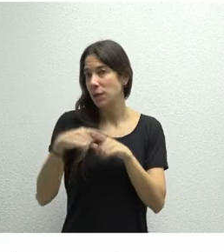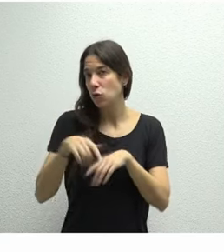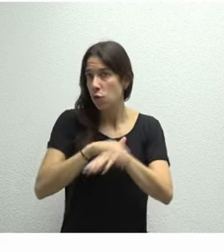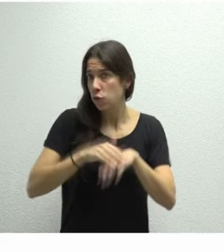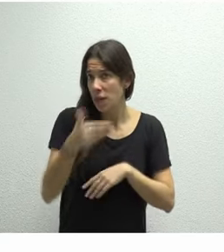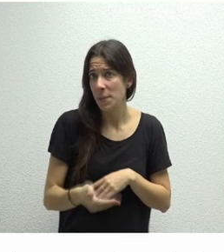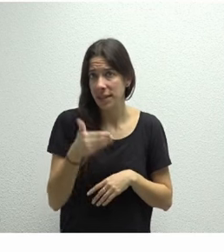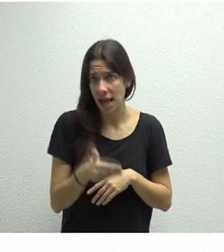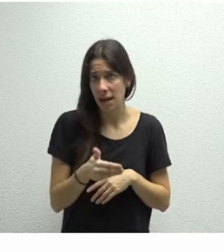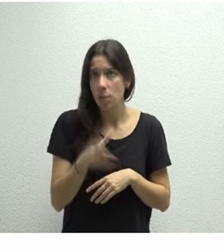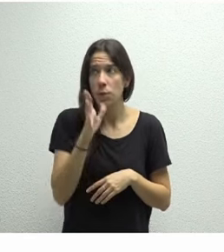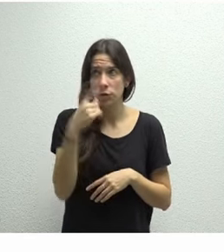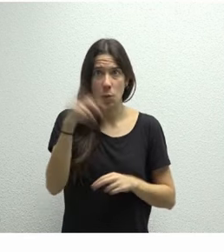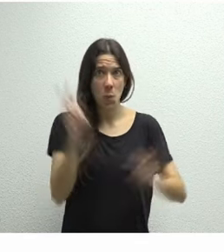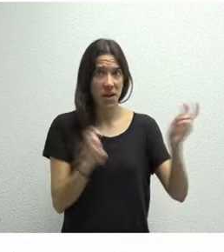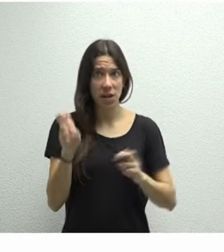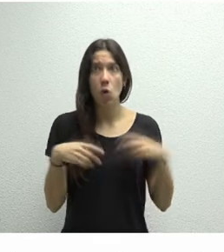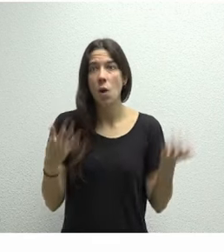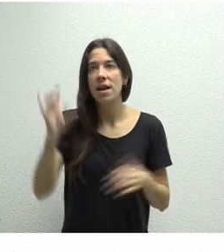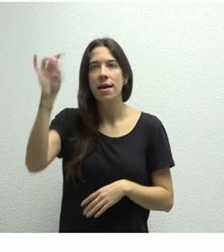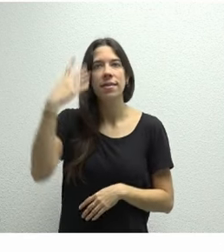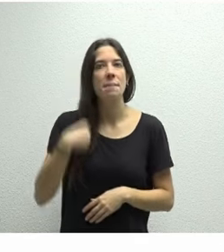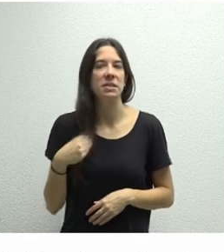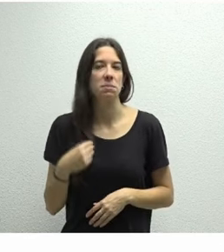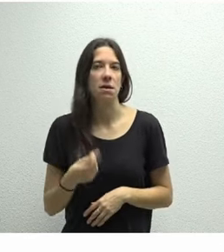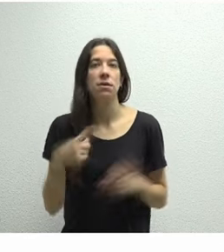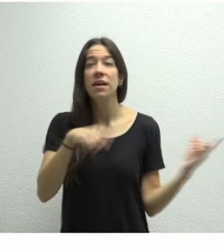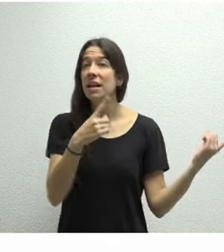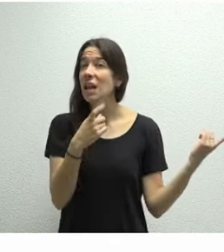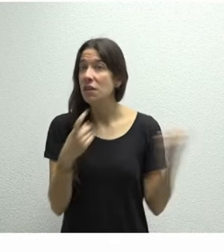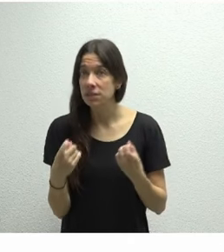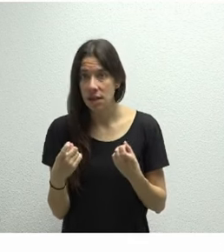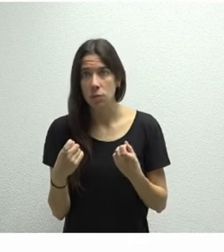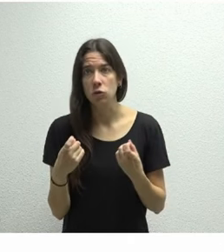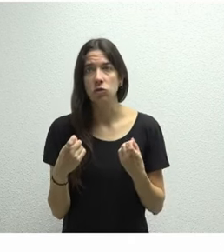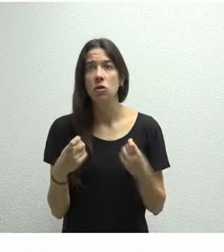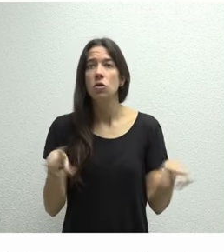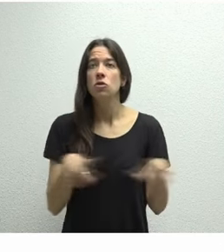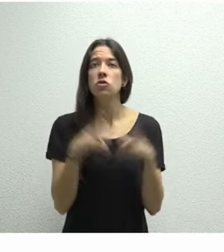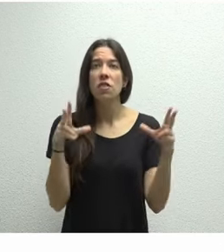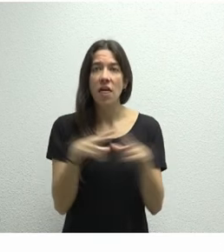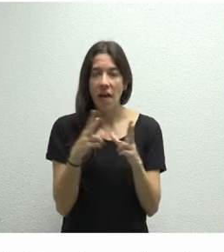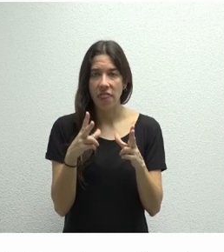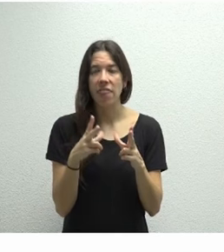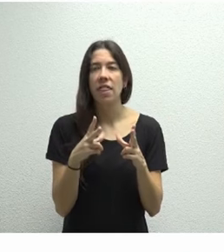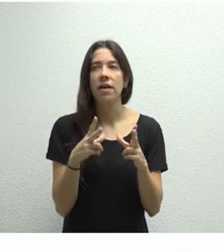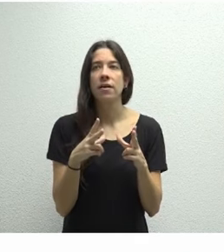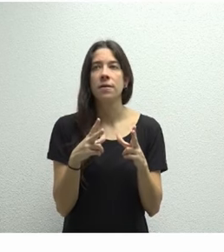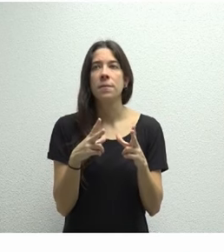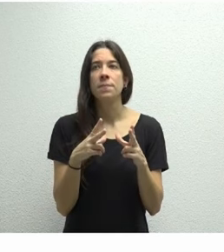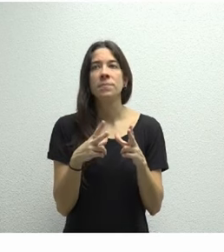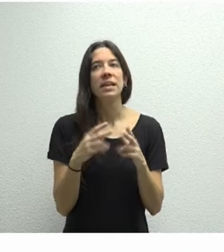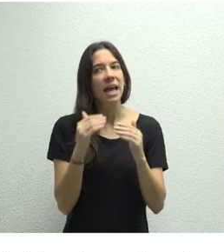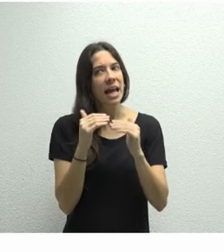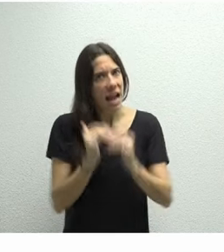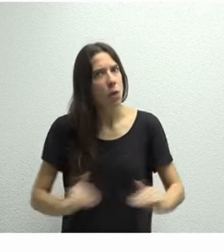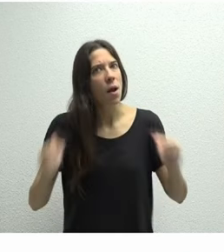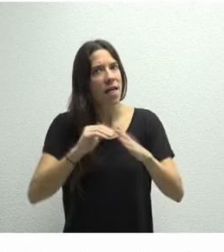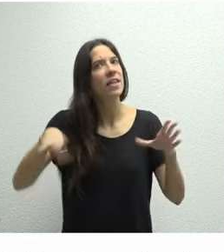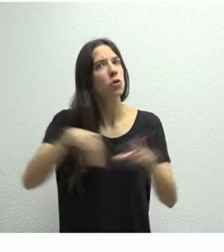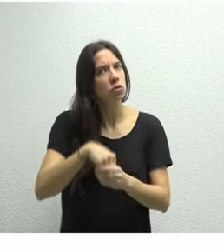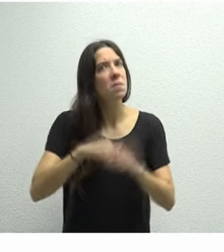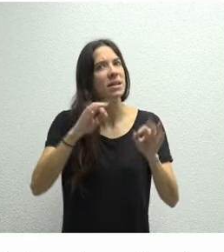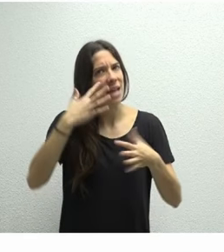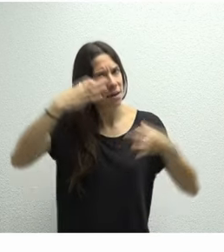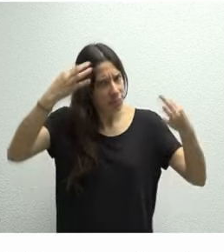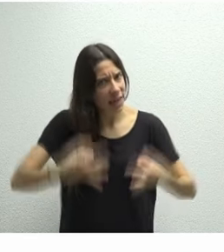nos trae aquí es esta idea No necesitamos una construir una sociedad donde la igualdad inclusiva sea